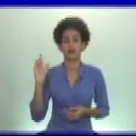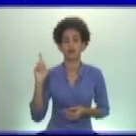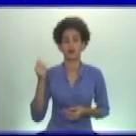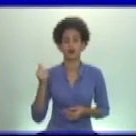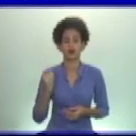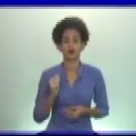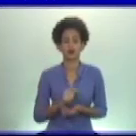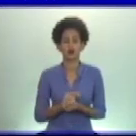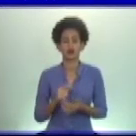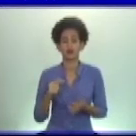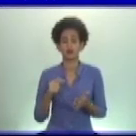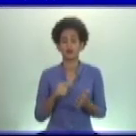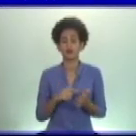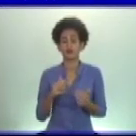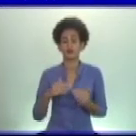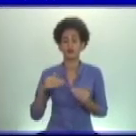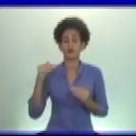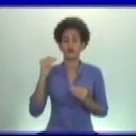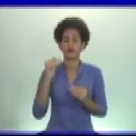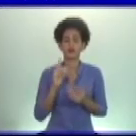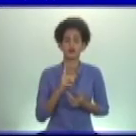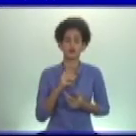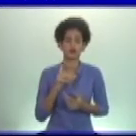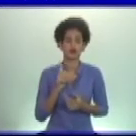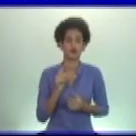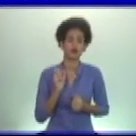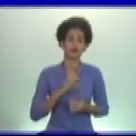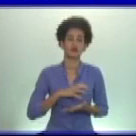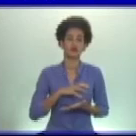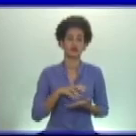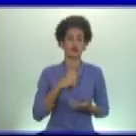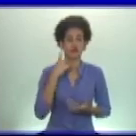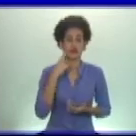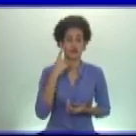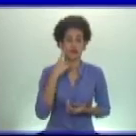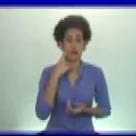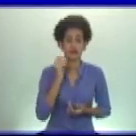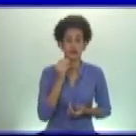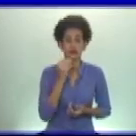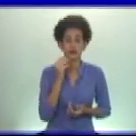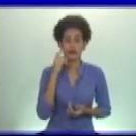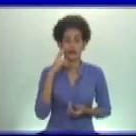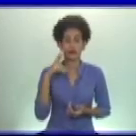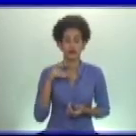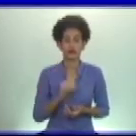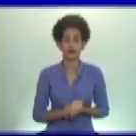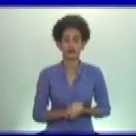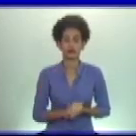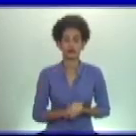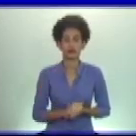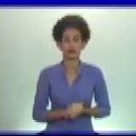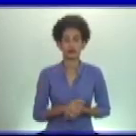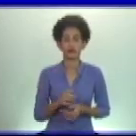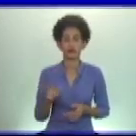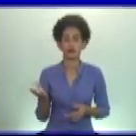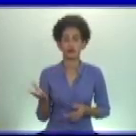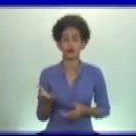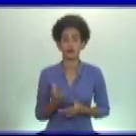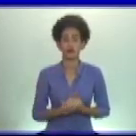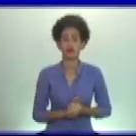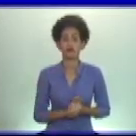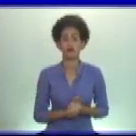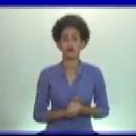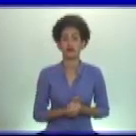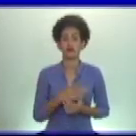no es el punto máximo, sino dónde se encuentra el punto máximo. Vamos a ver rápidamente cómo